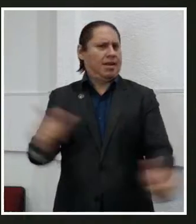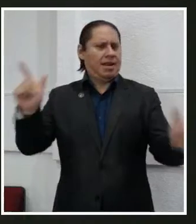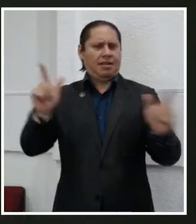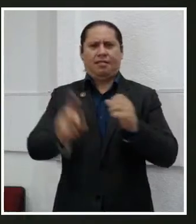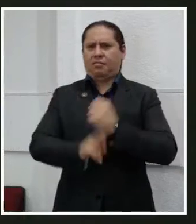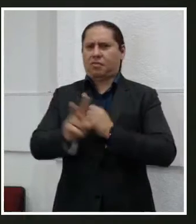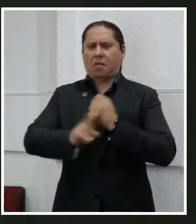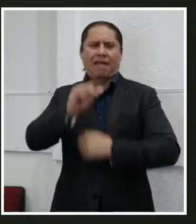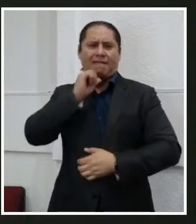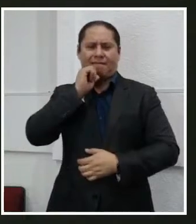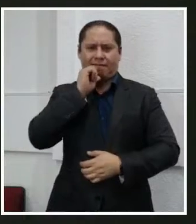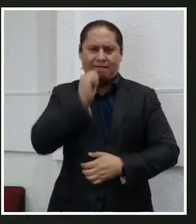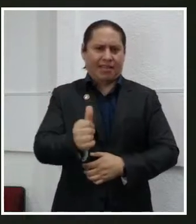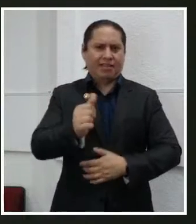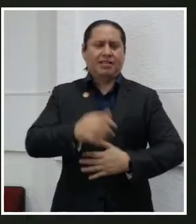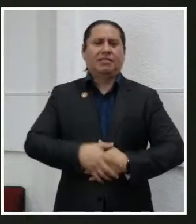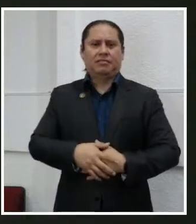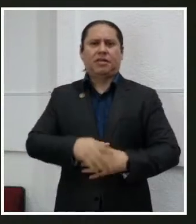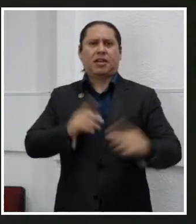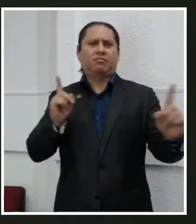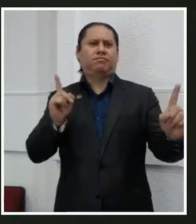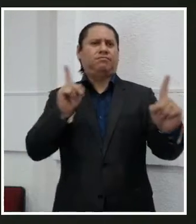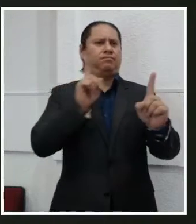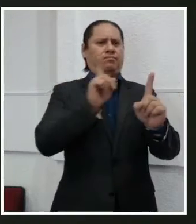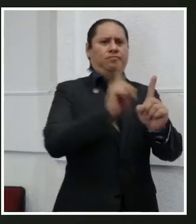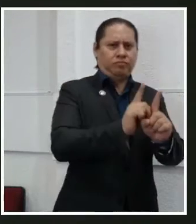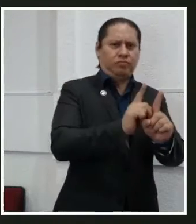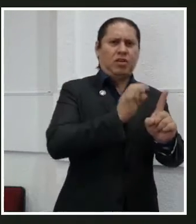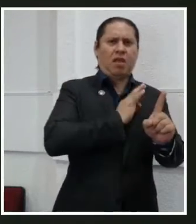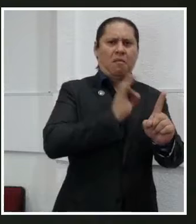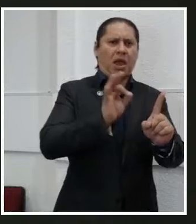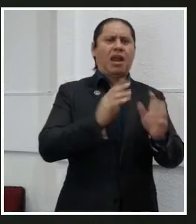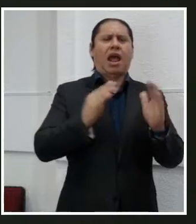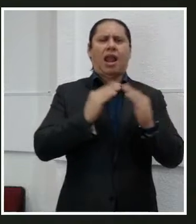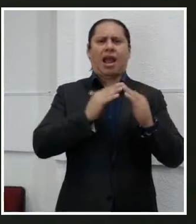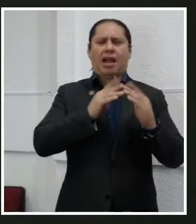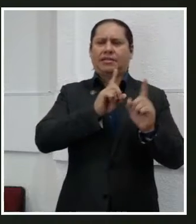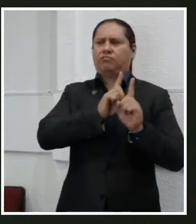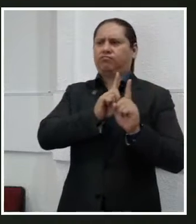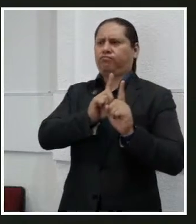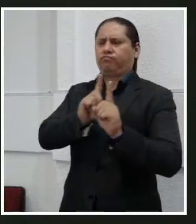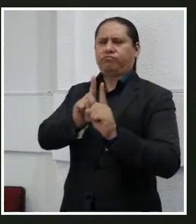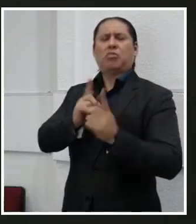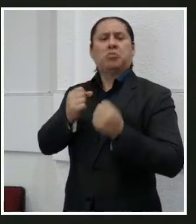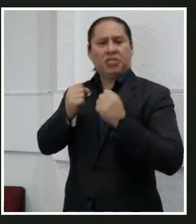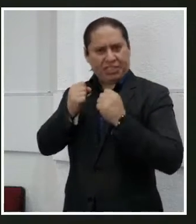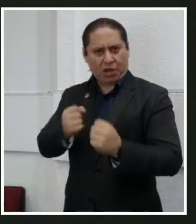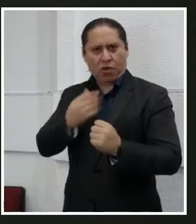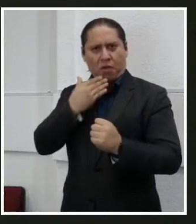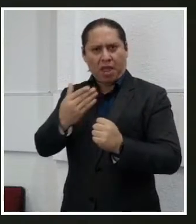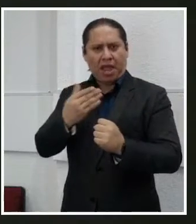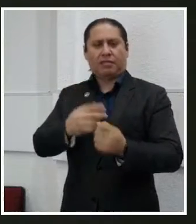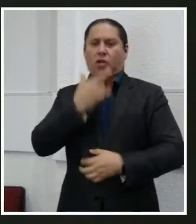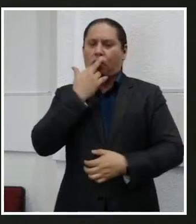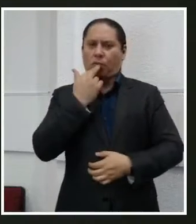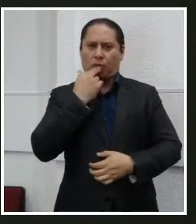un punto de encuentro seguro para llegar a los hogares. En los puntos